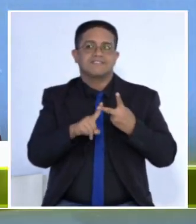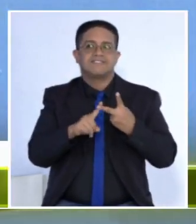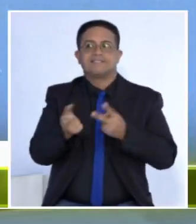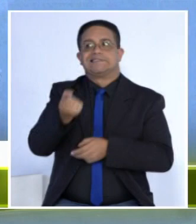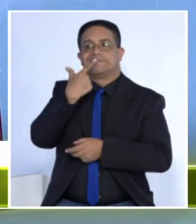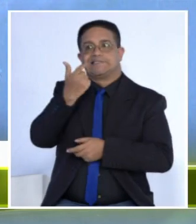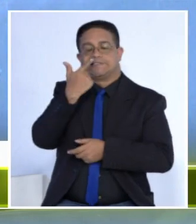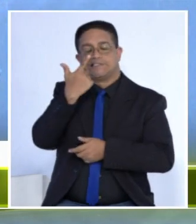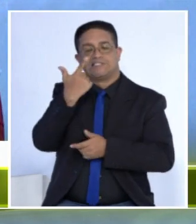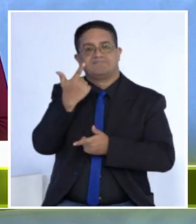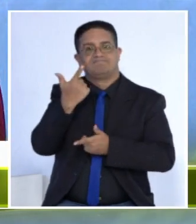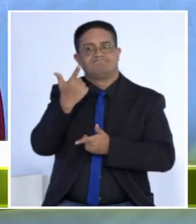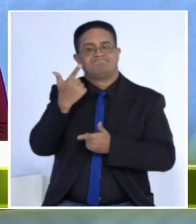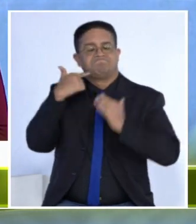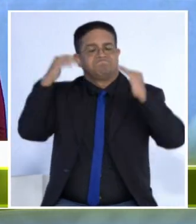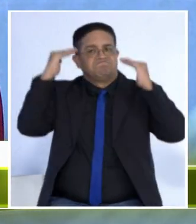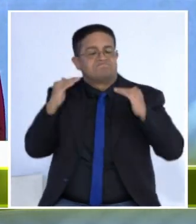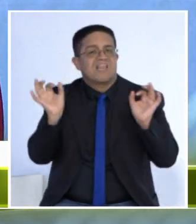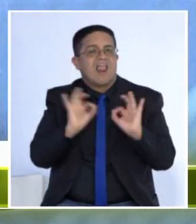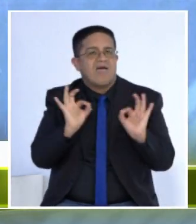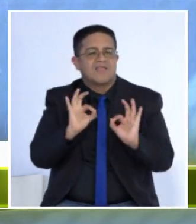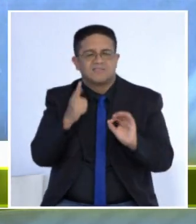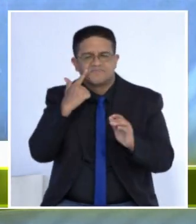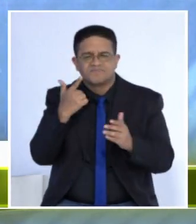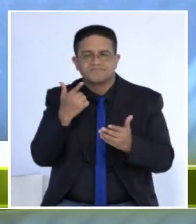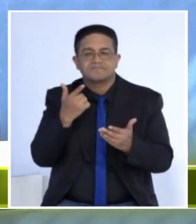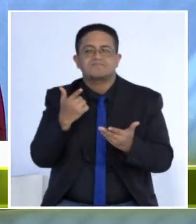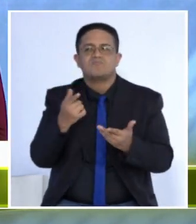ello. Ahora, ¿cuáles son los estudios que se